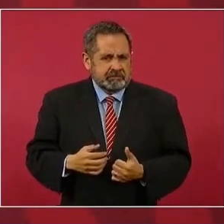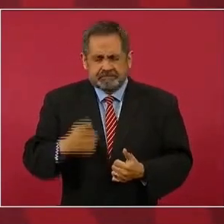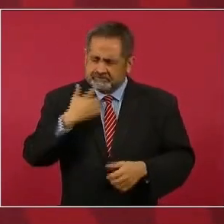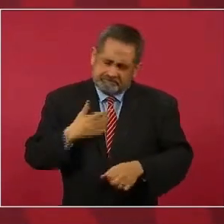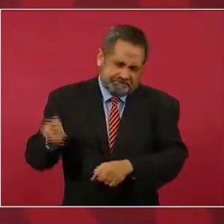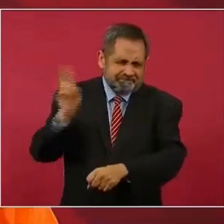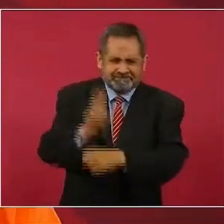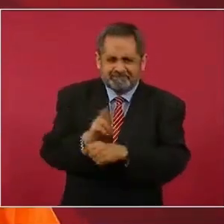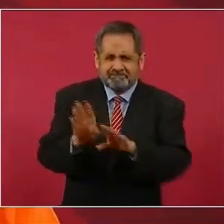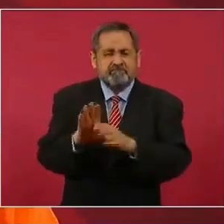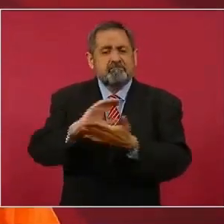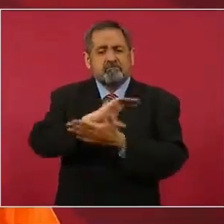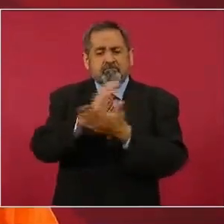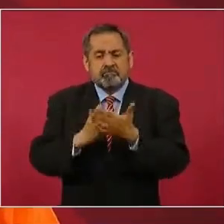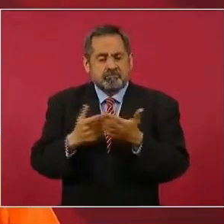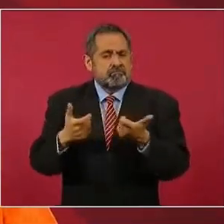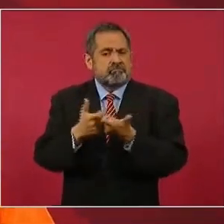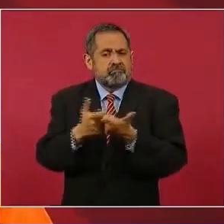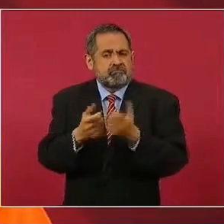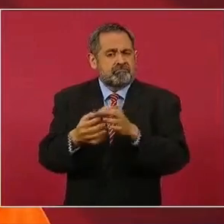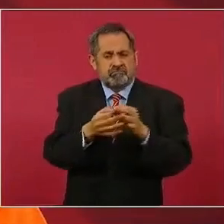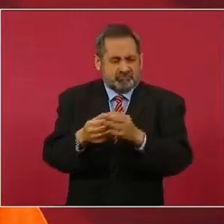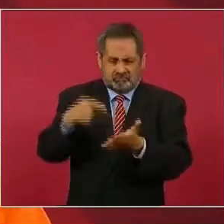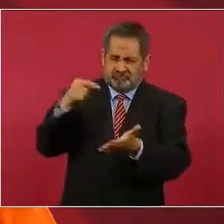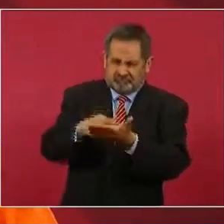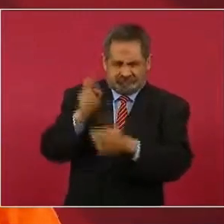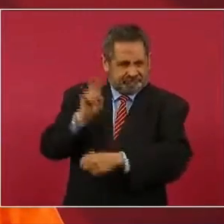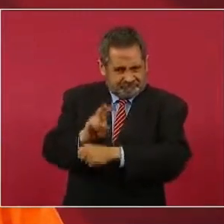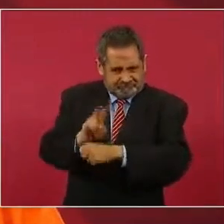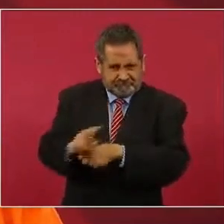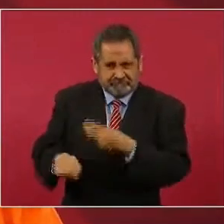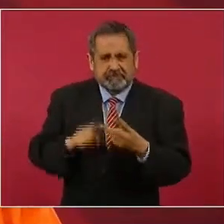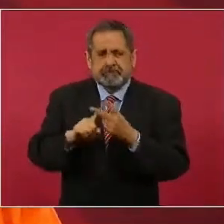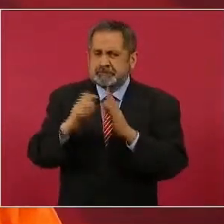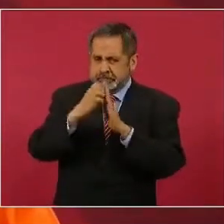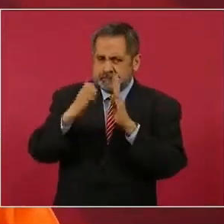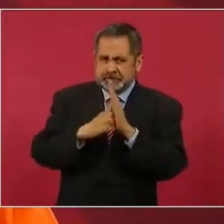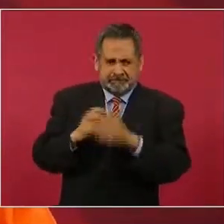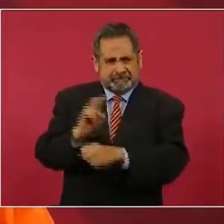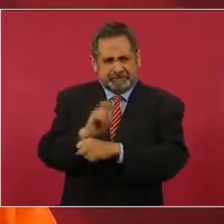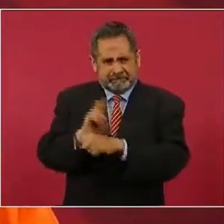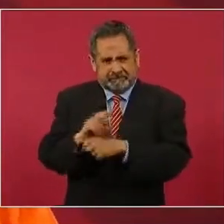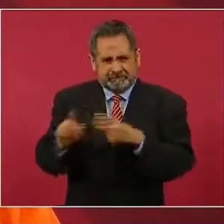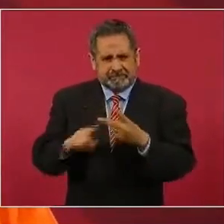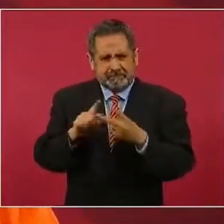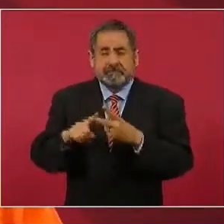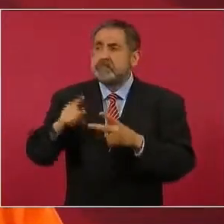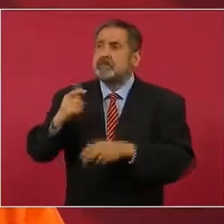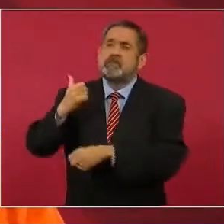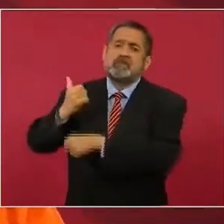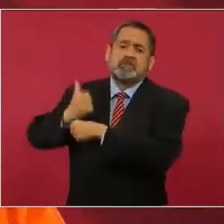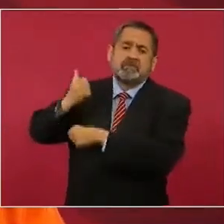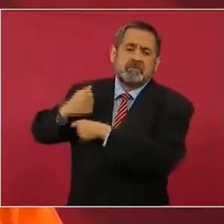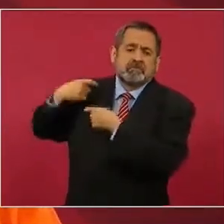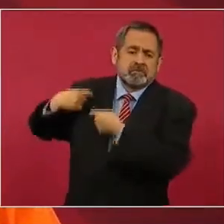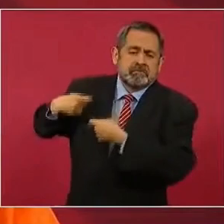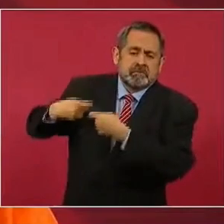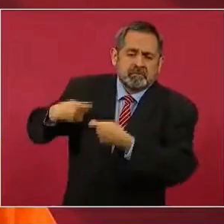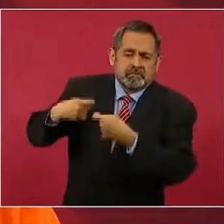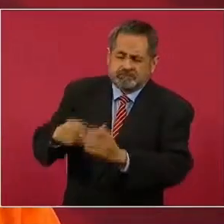Velaremos el contrato colectivo de trabajo. Velaremos por los estatutos que nos heredaron nuestros abuelos, nuestros